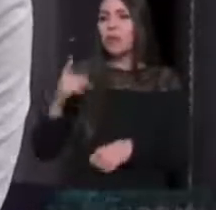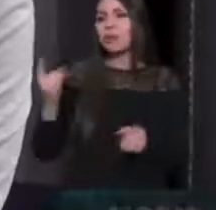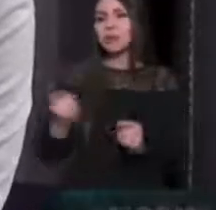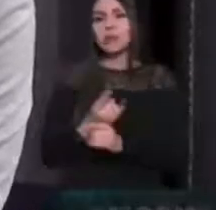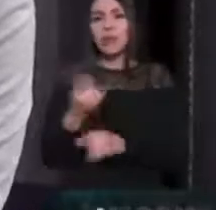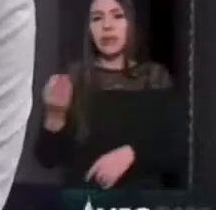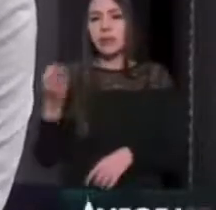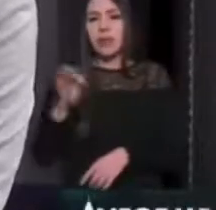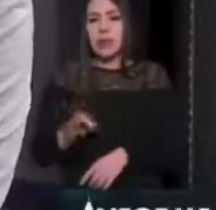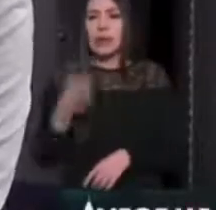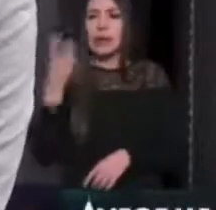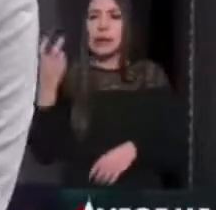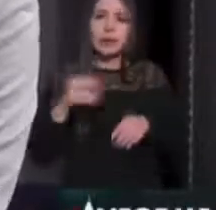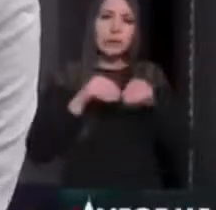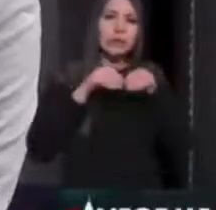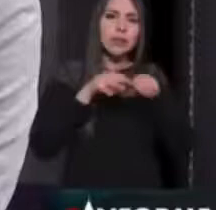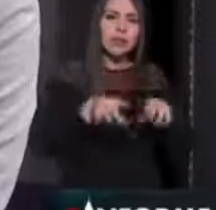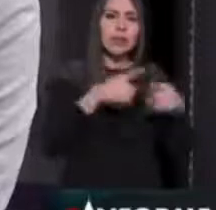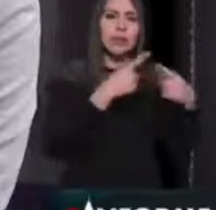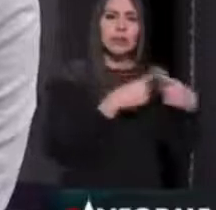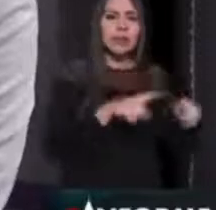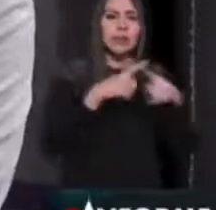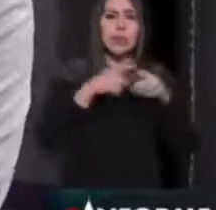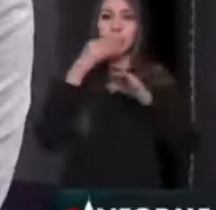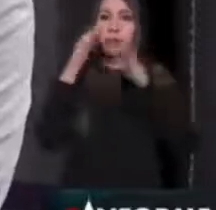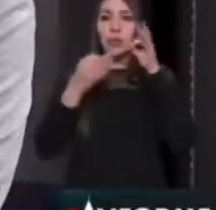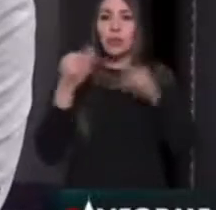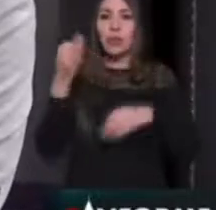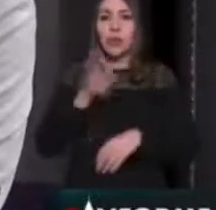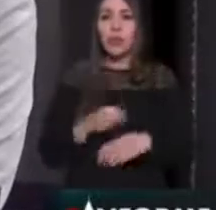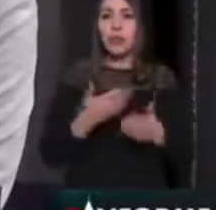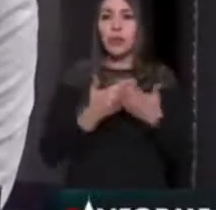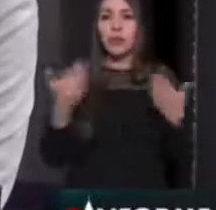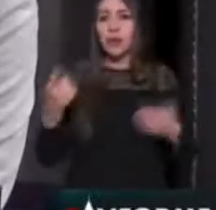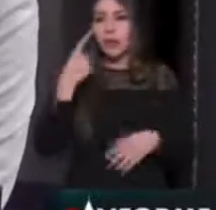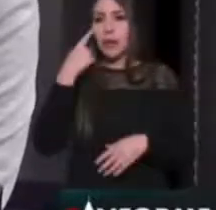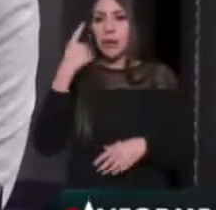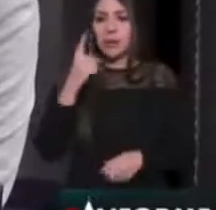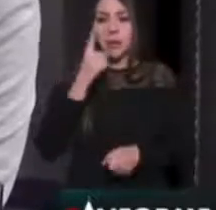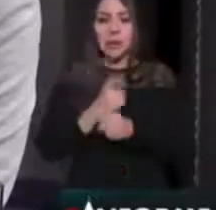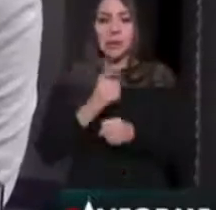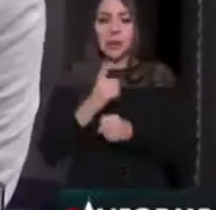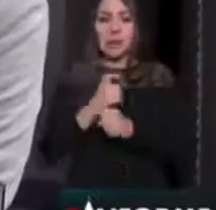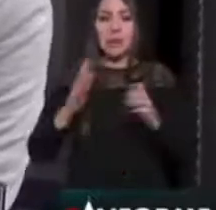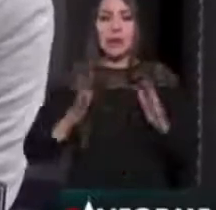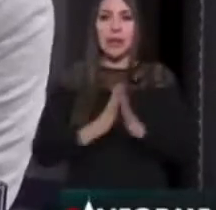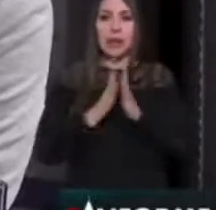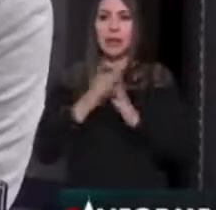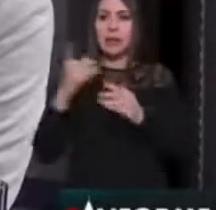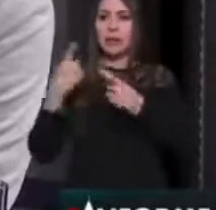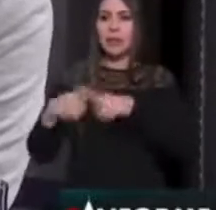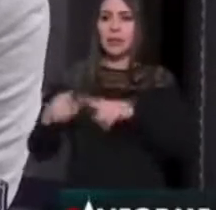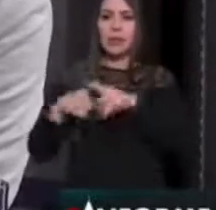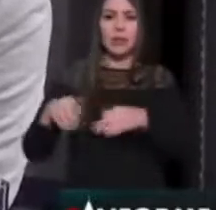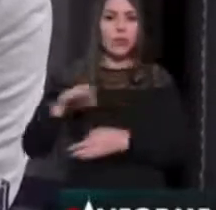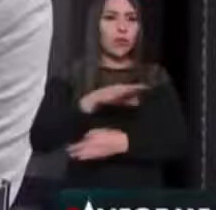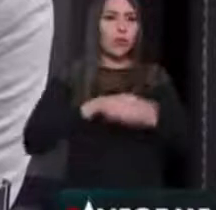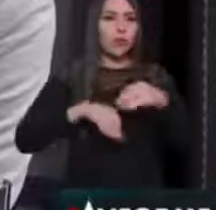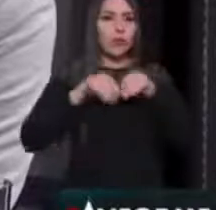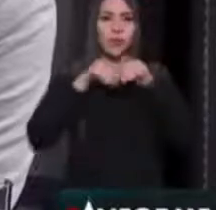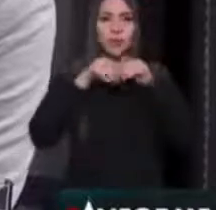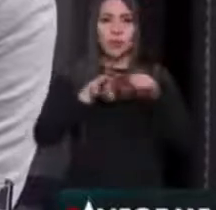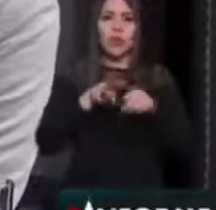una infodemia multiplataforma es quizá la primera guerra que estamos viendo ahora que está en todas las plataformas.